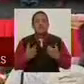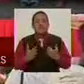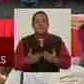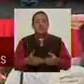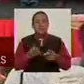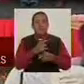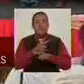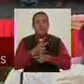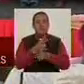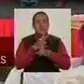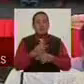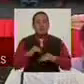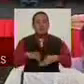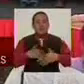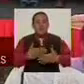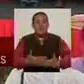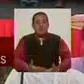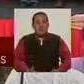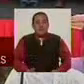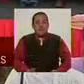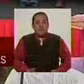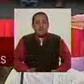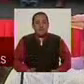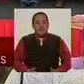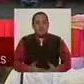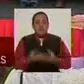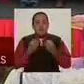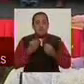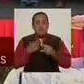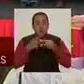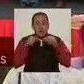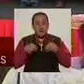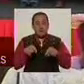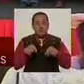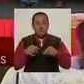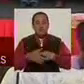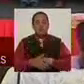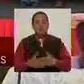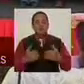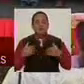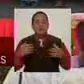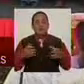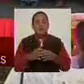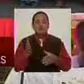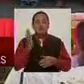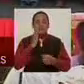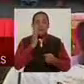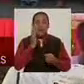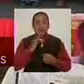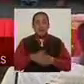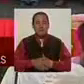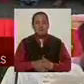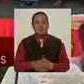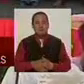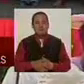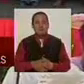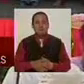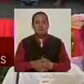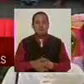desde el vientre materno. Por eso, nuestras madres, las